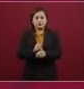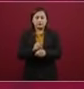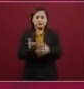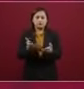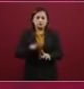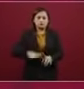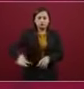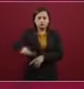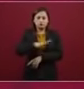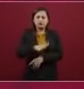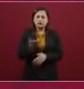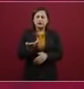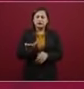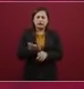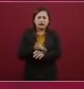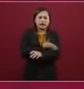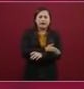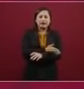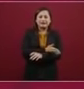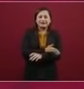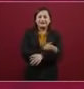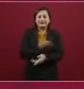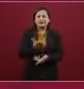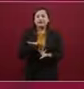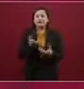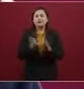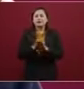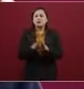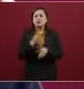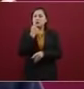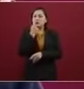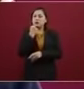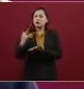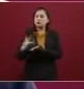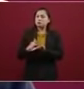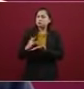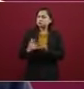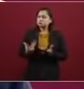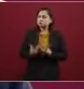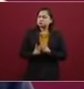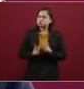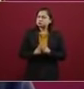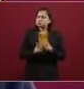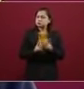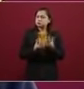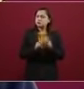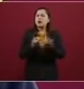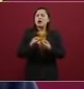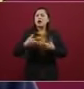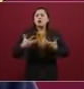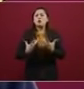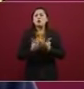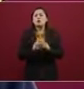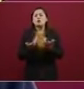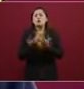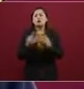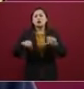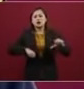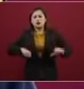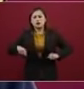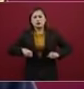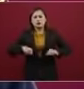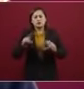decir que dependíamos de que estuviera la policía con nosotros para poder desarrollar actividades en el ámbito de